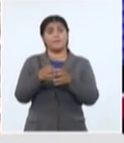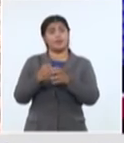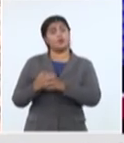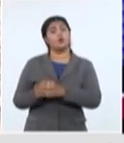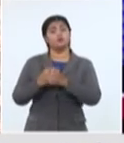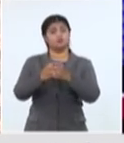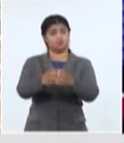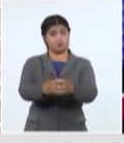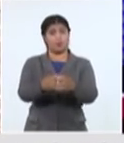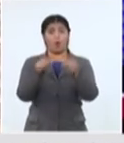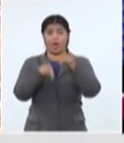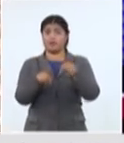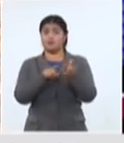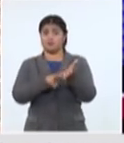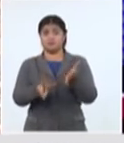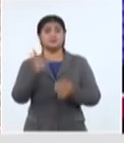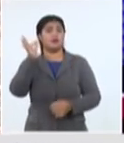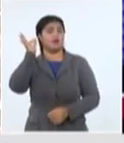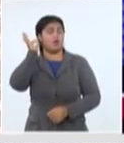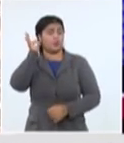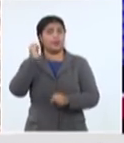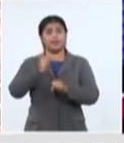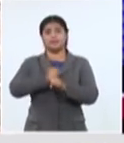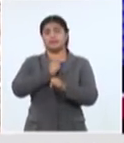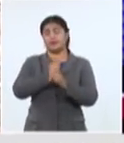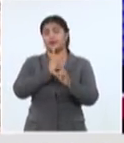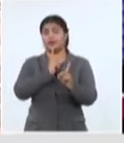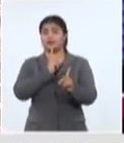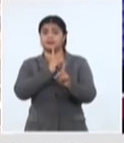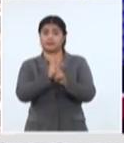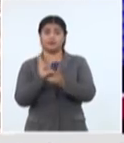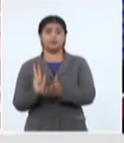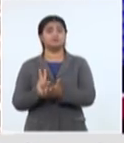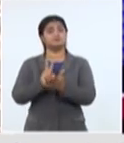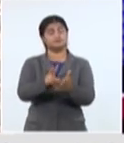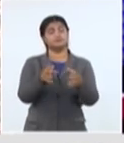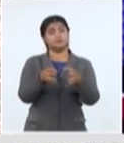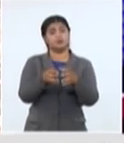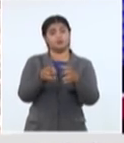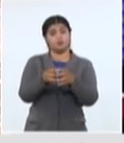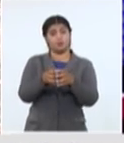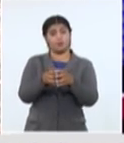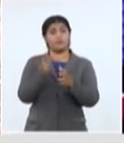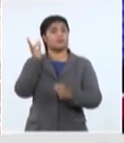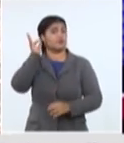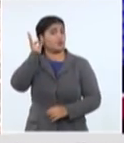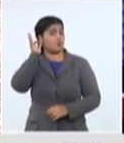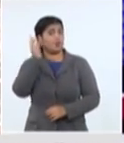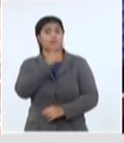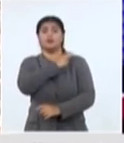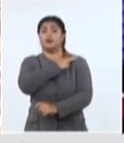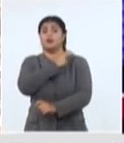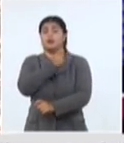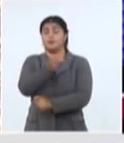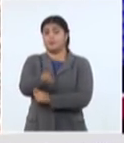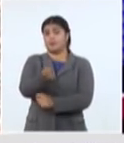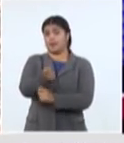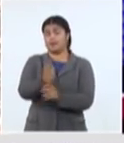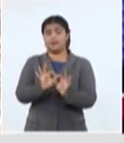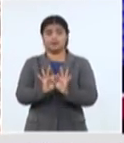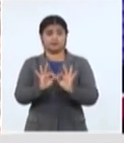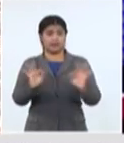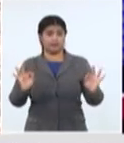esta provincia. En entrevista con un equipo de nuestros corresponsales, esta profesional compartió la experiencia de su más reciente